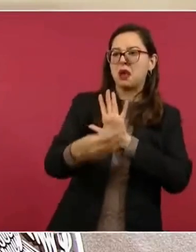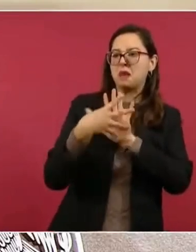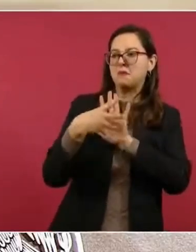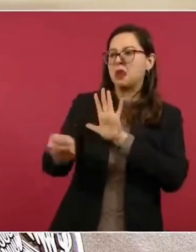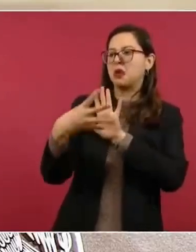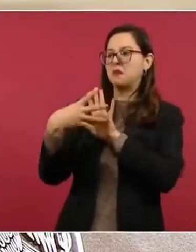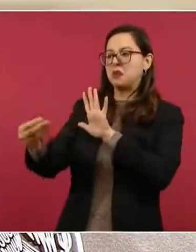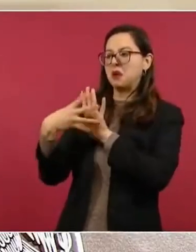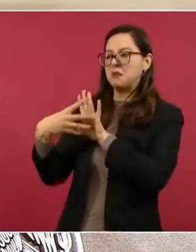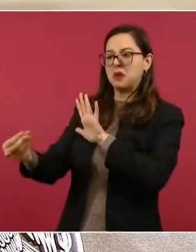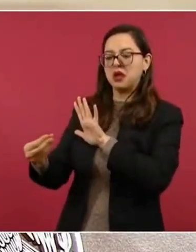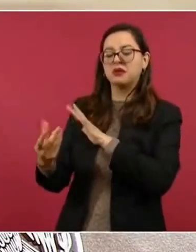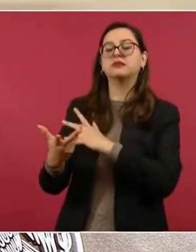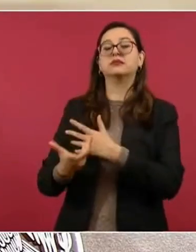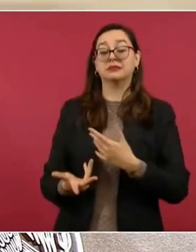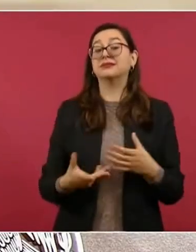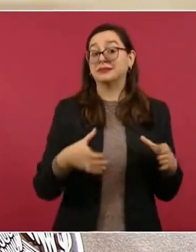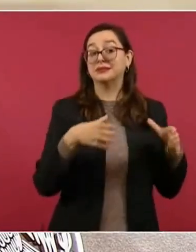que ese modelo